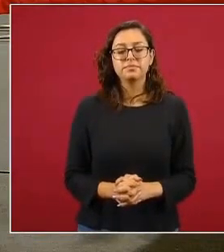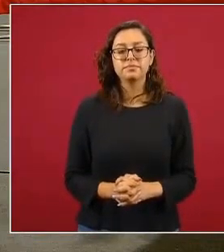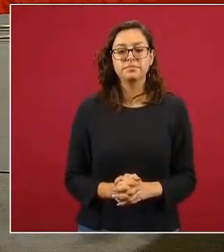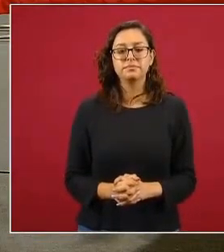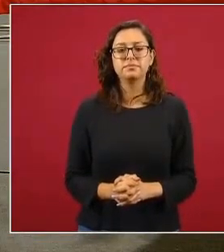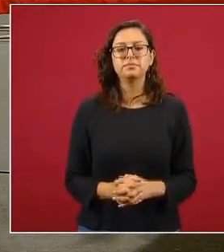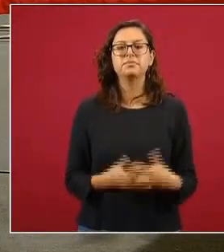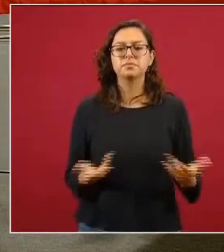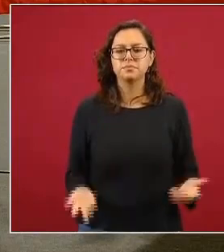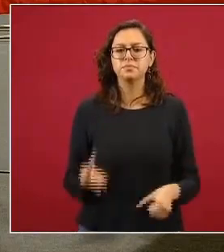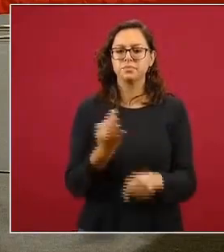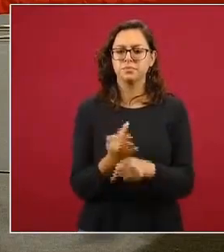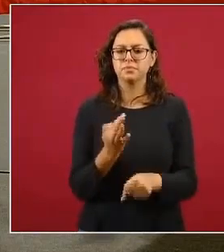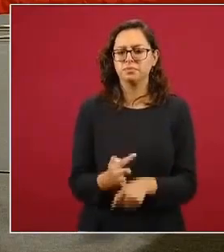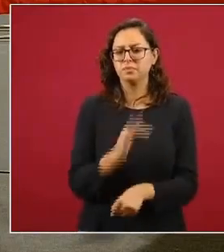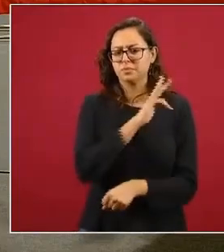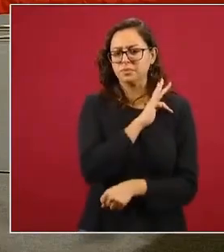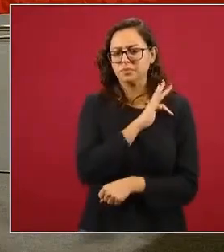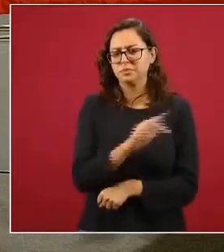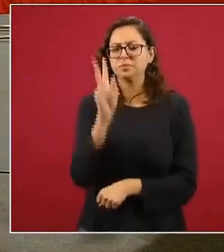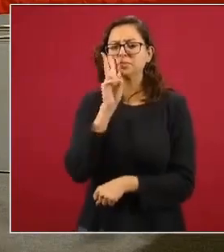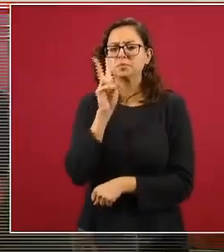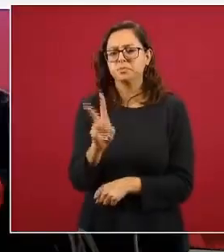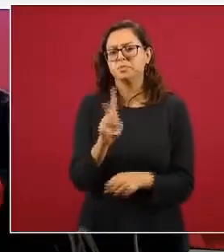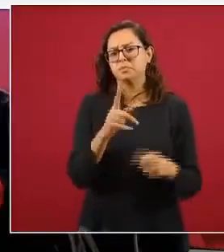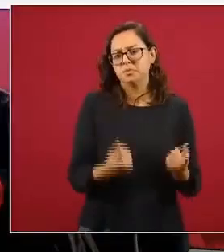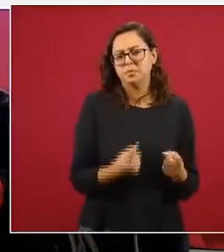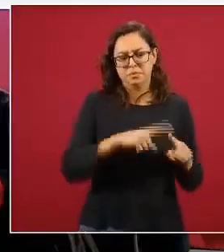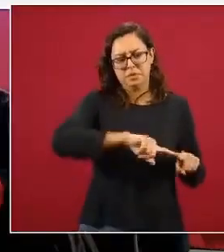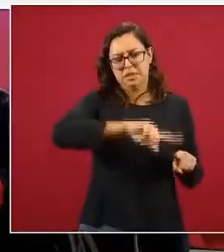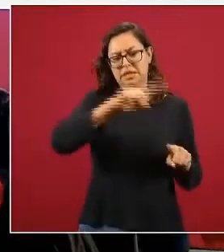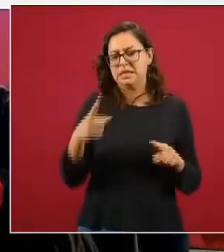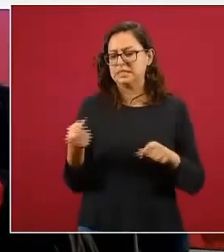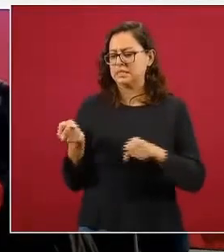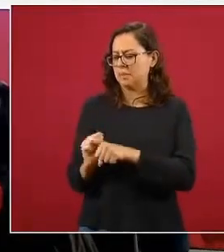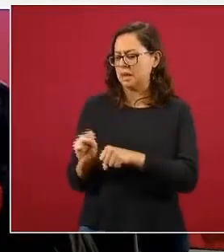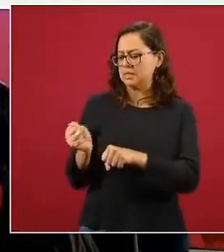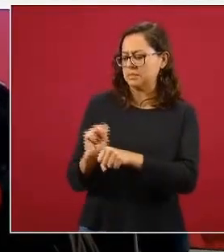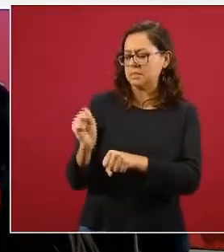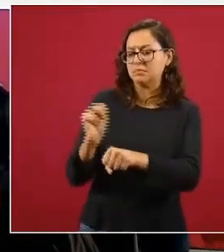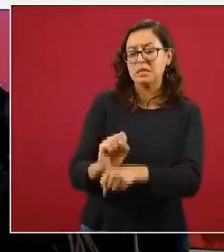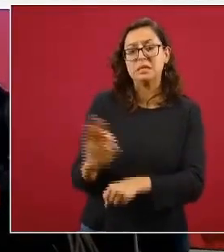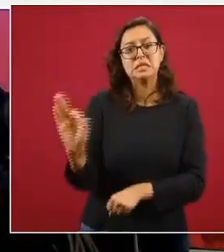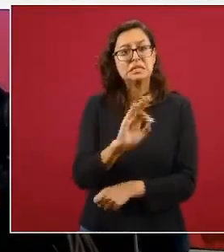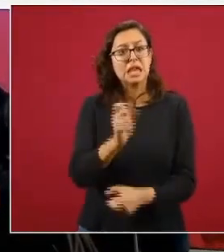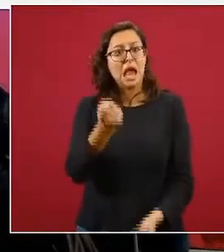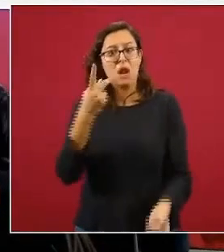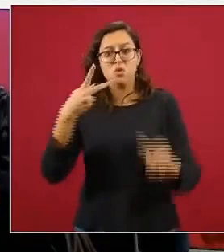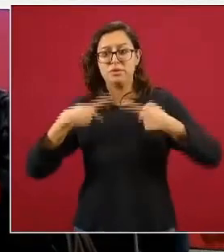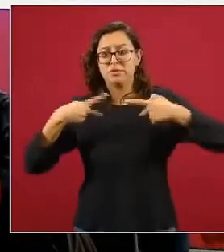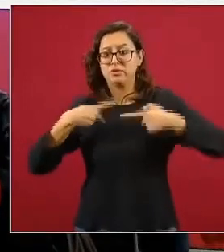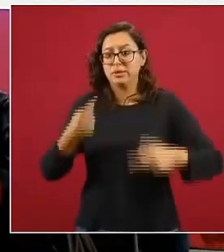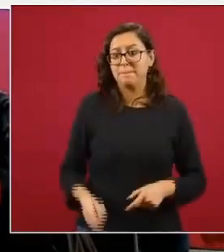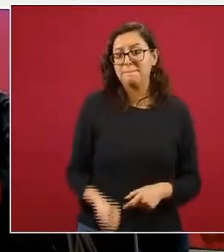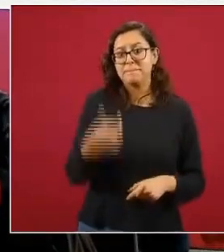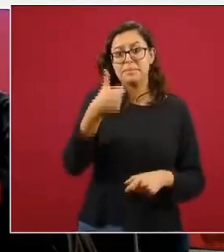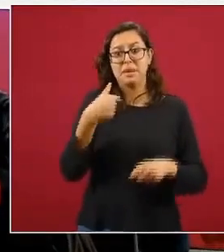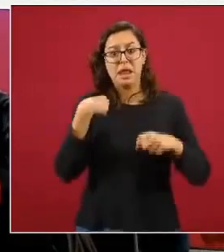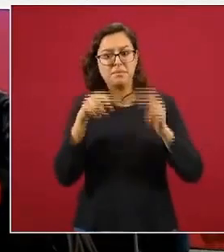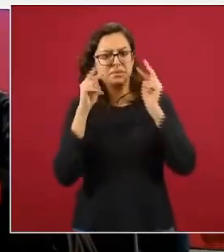Esta es la curva epidémica, es una curva semanal para aquellas personas que por primera vez ven la conferencia y que todavía no se involucran en temas